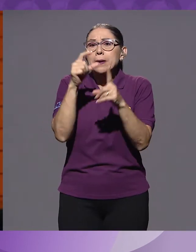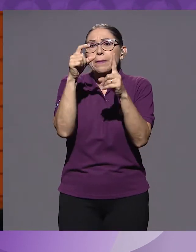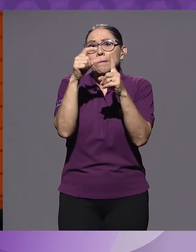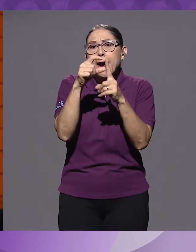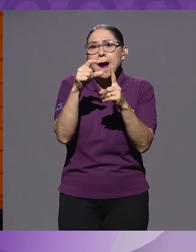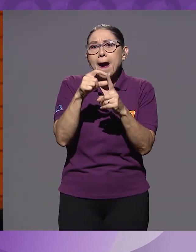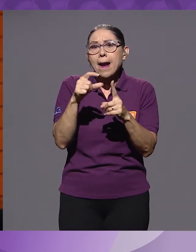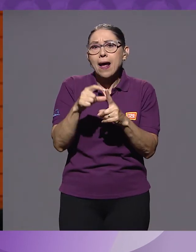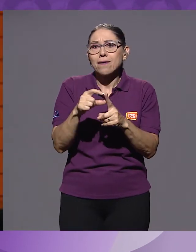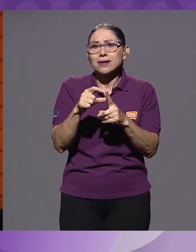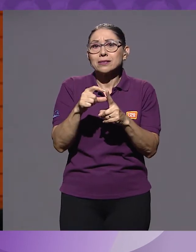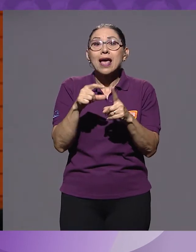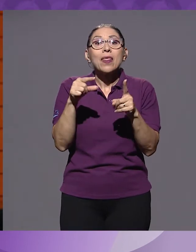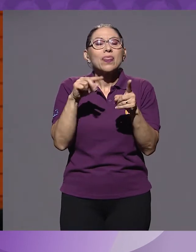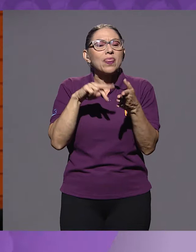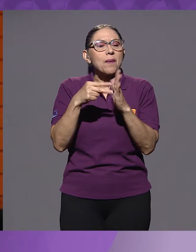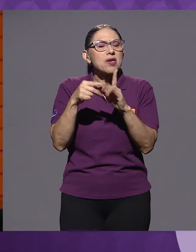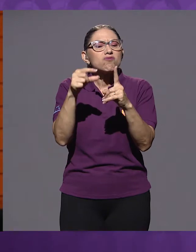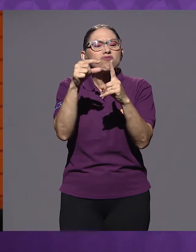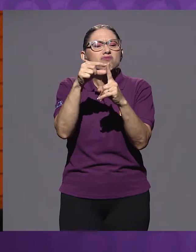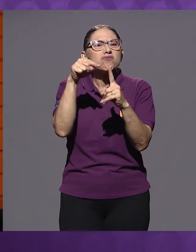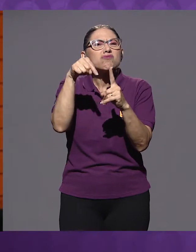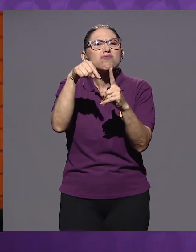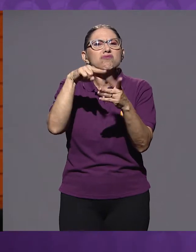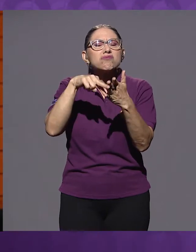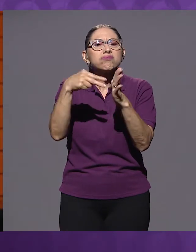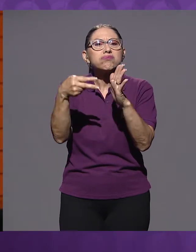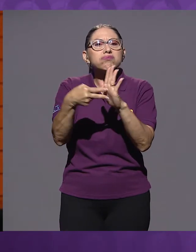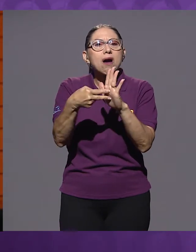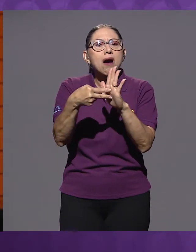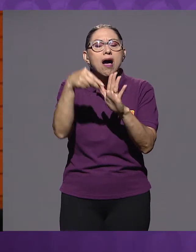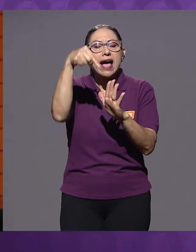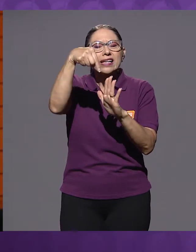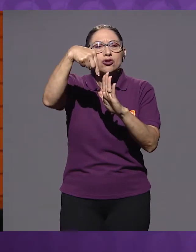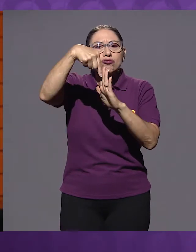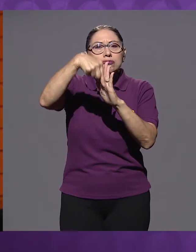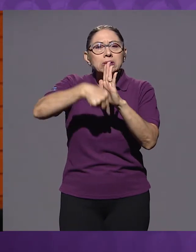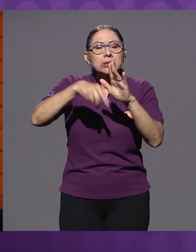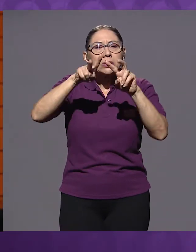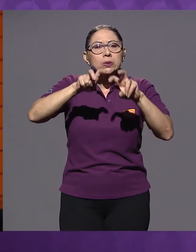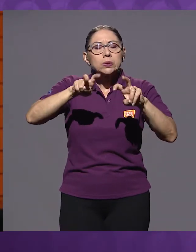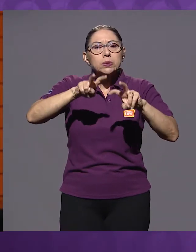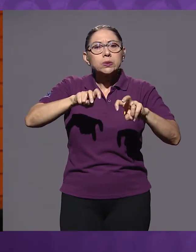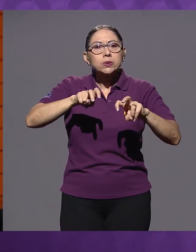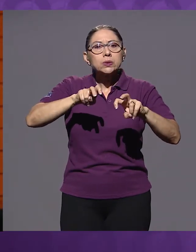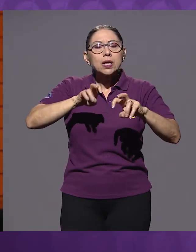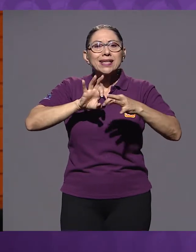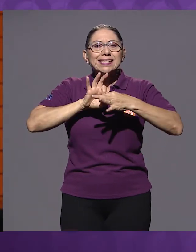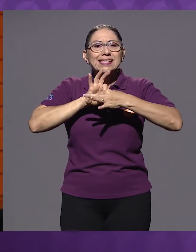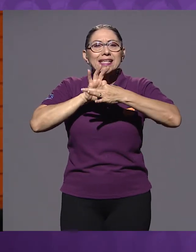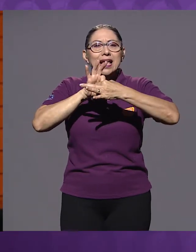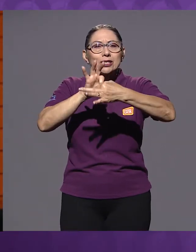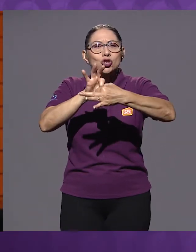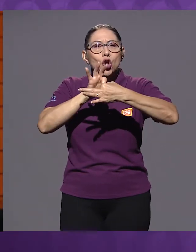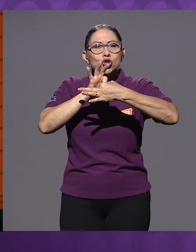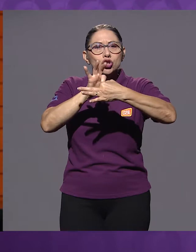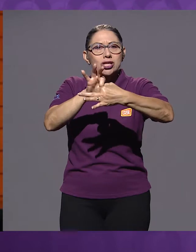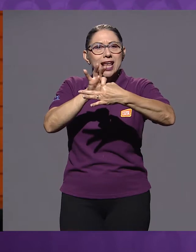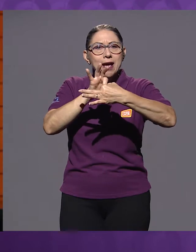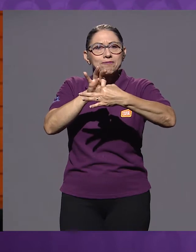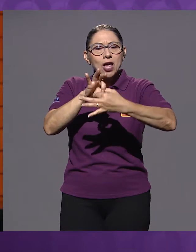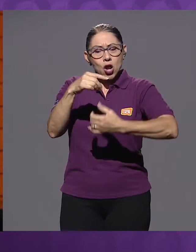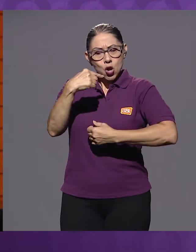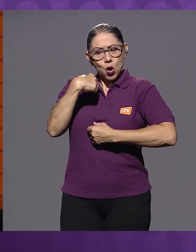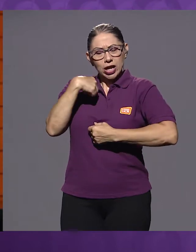palabras, sino por su contenido y porque detrás de su contenido si asocia esa imagen que yo